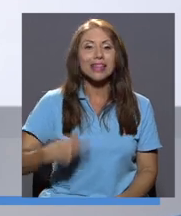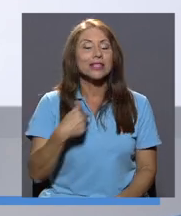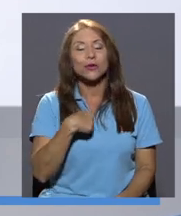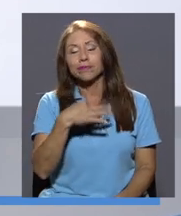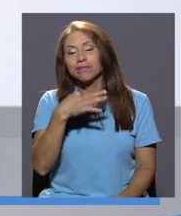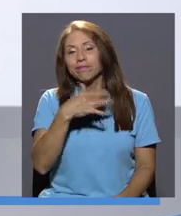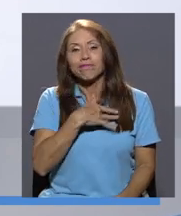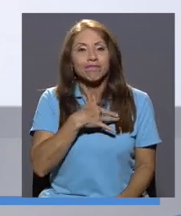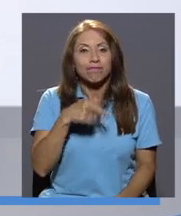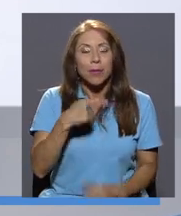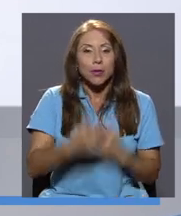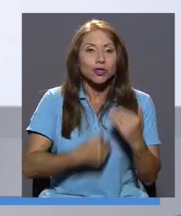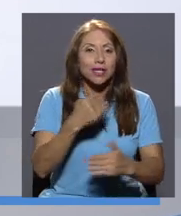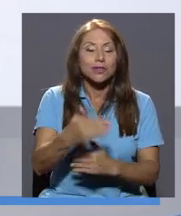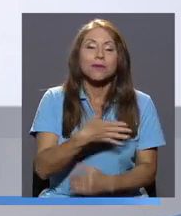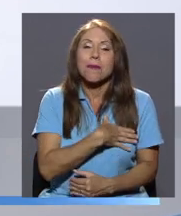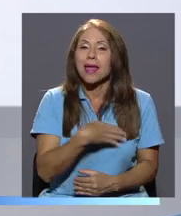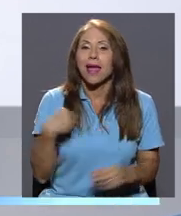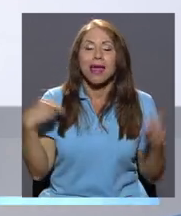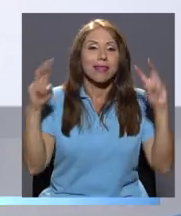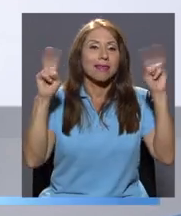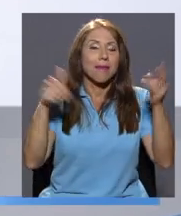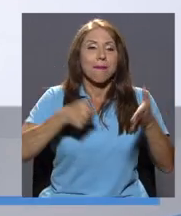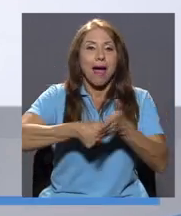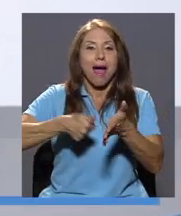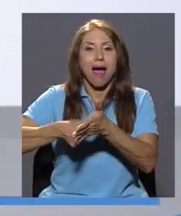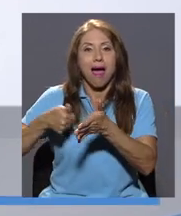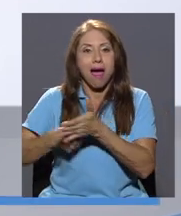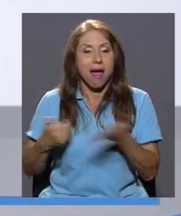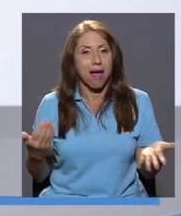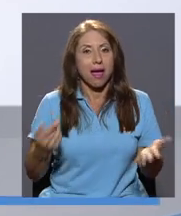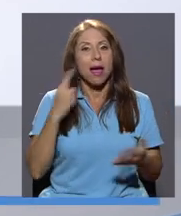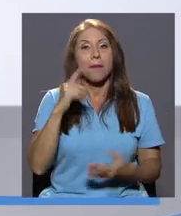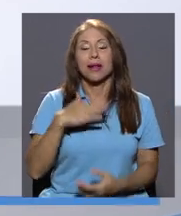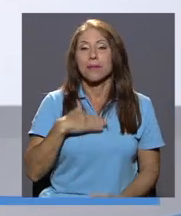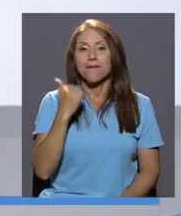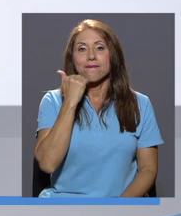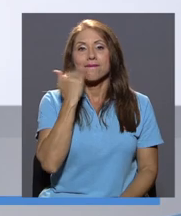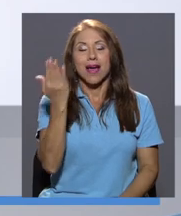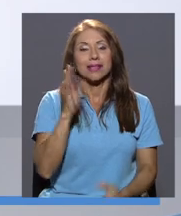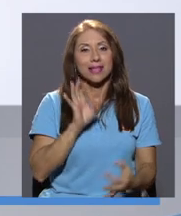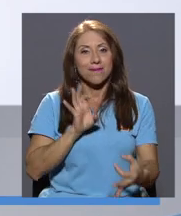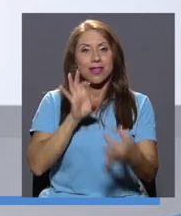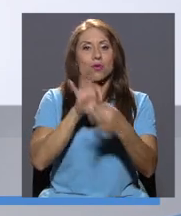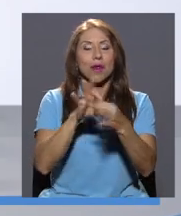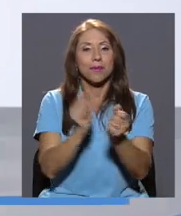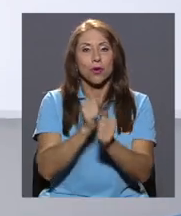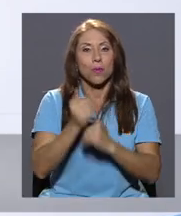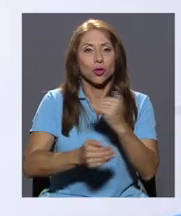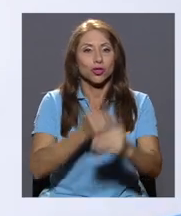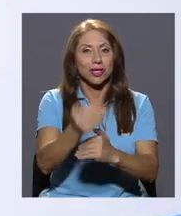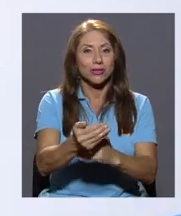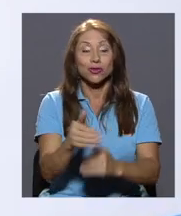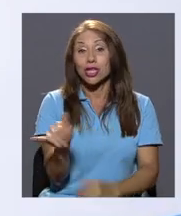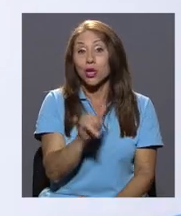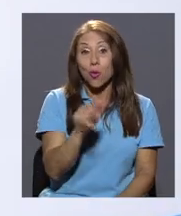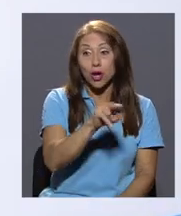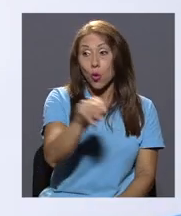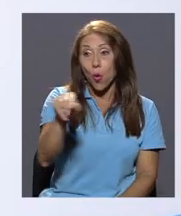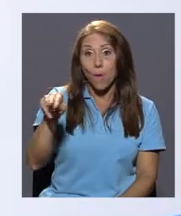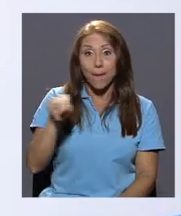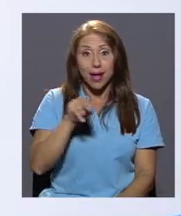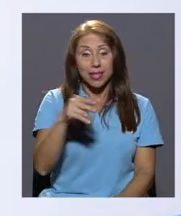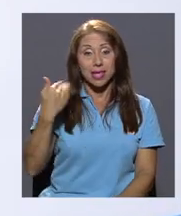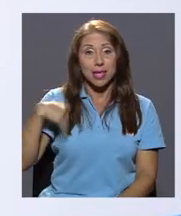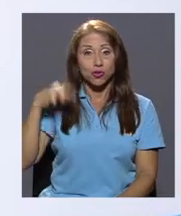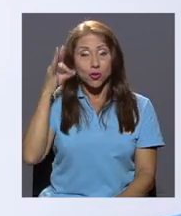enamorada de estos procesos, me encanta la materia electoral, entonces para mí ha sido muy fácil como vincularme con estos procesos. Igual con mis compañeras y